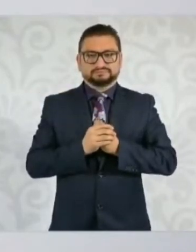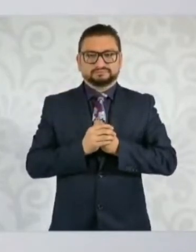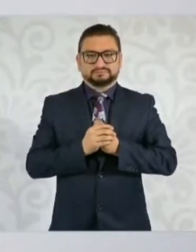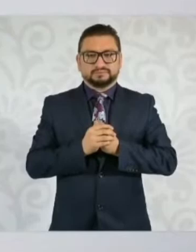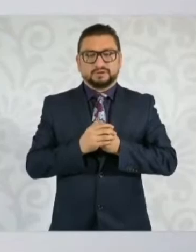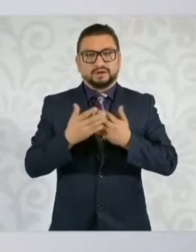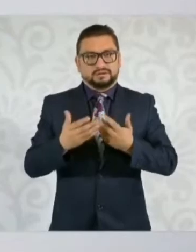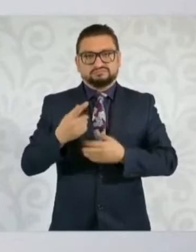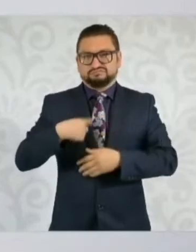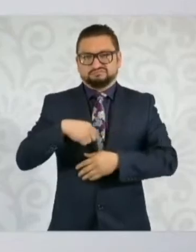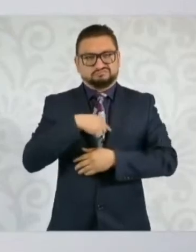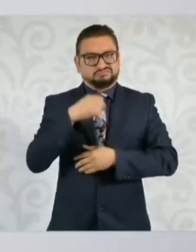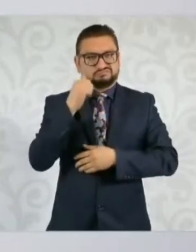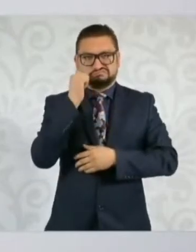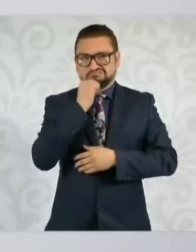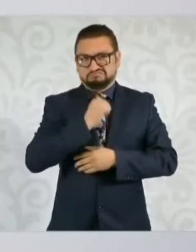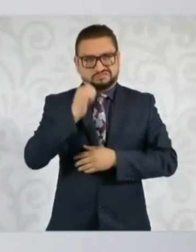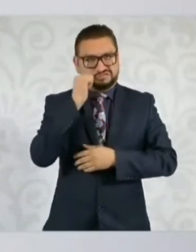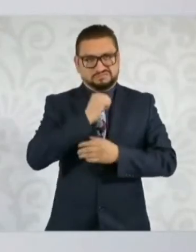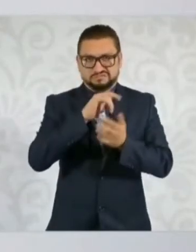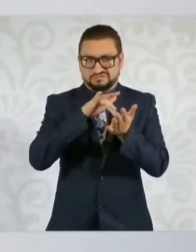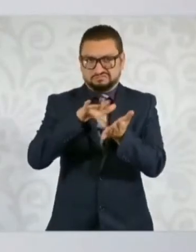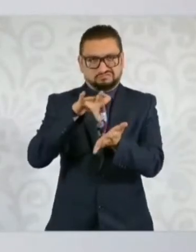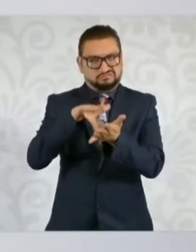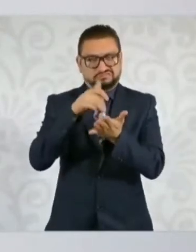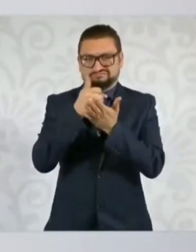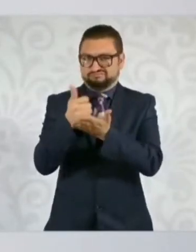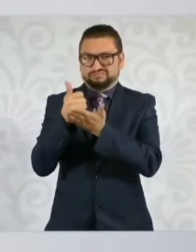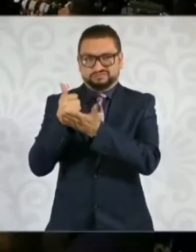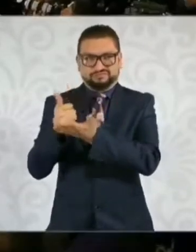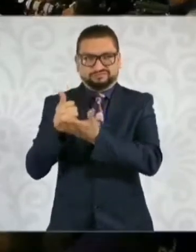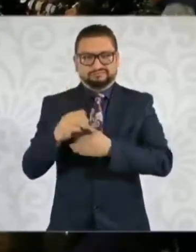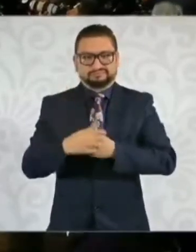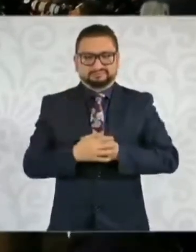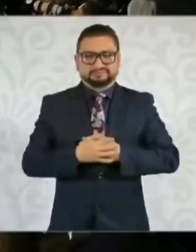y siempre nuestro apoyo, nuestra solidaridad.